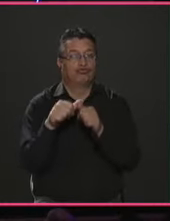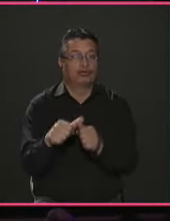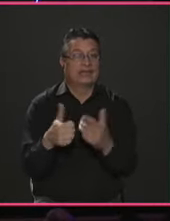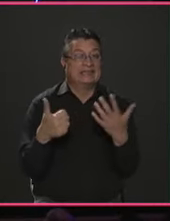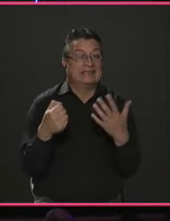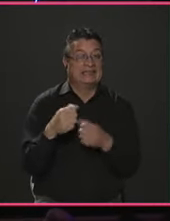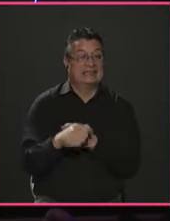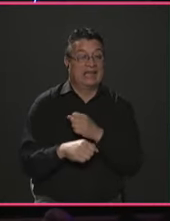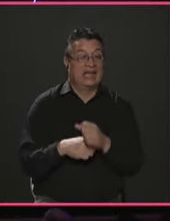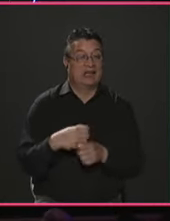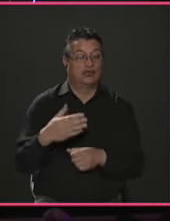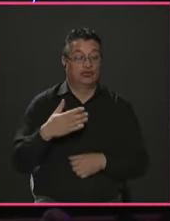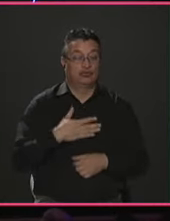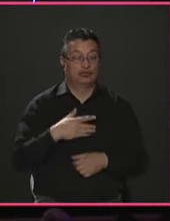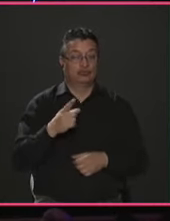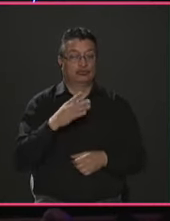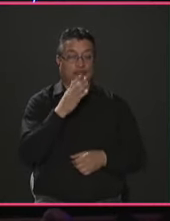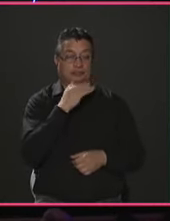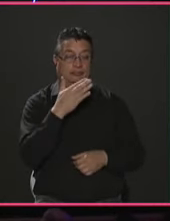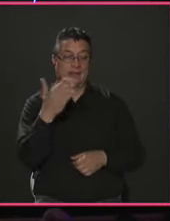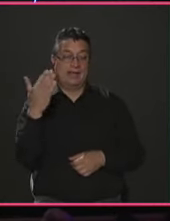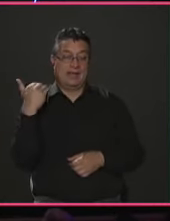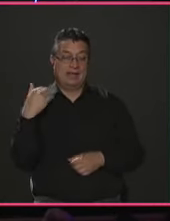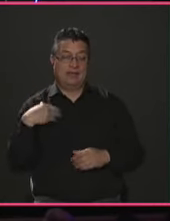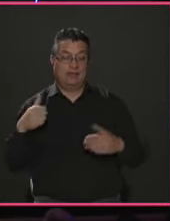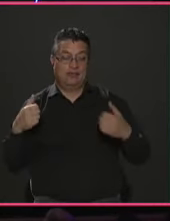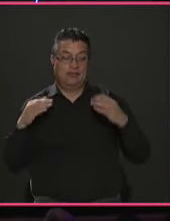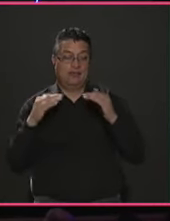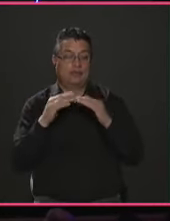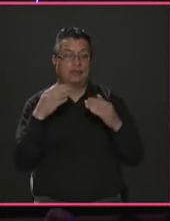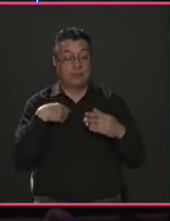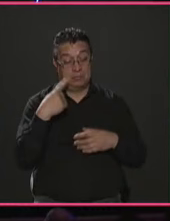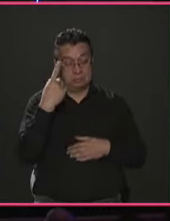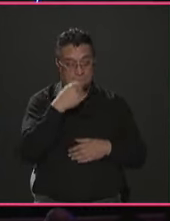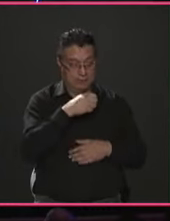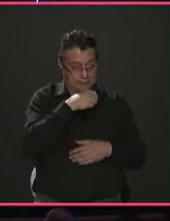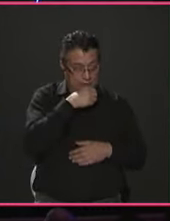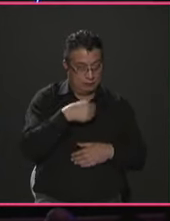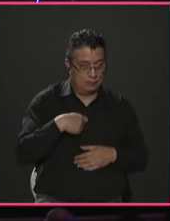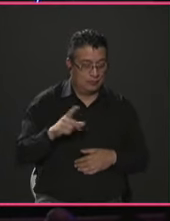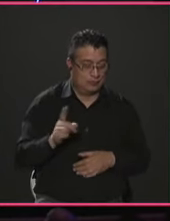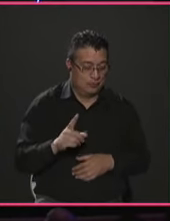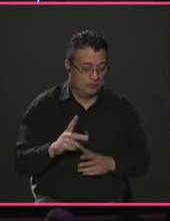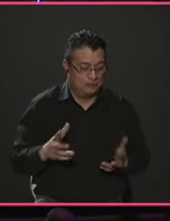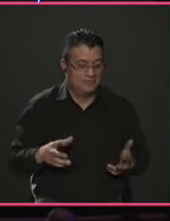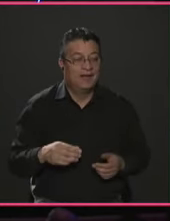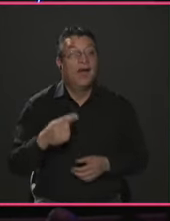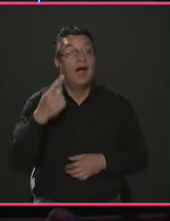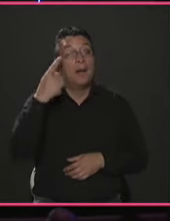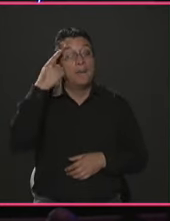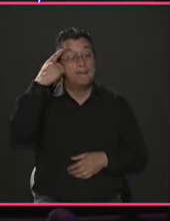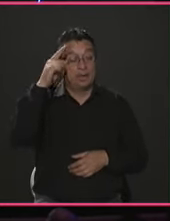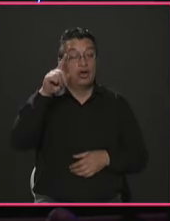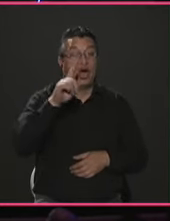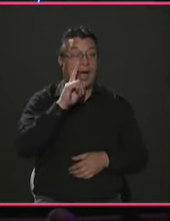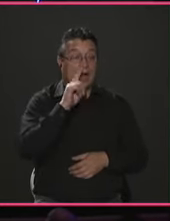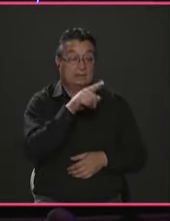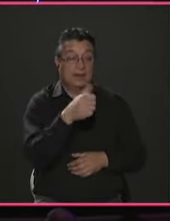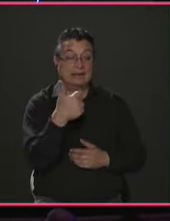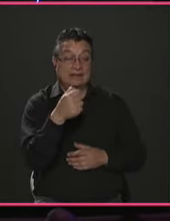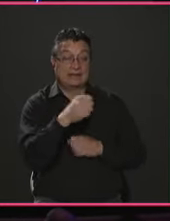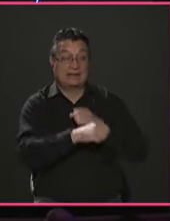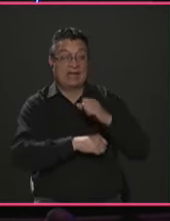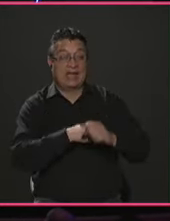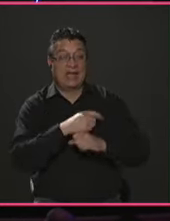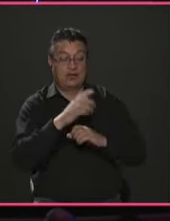no estaba en ese momento este a pesar de lo que pueda parecer e pero tiene 60 años